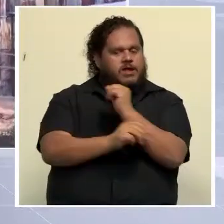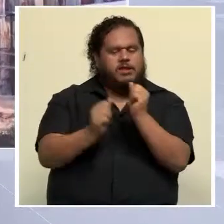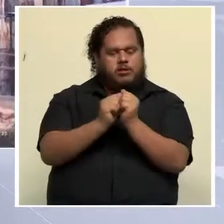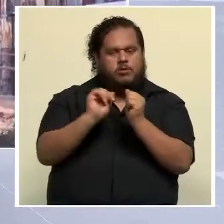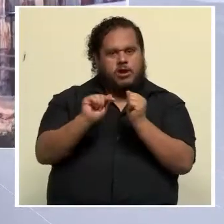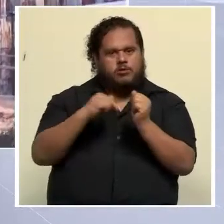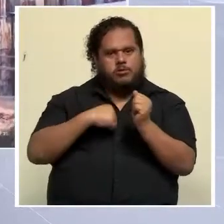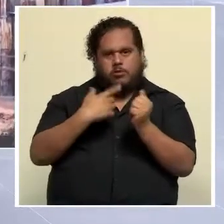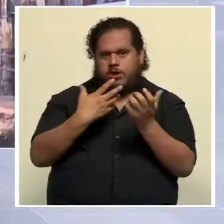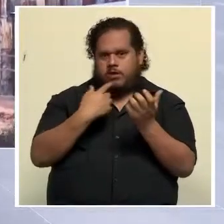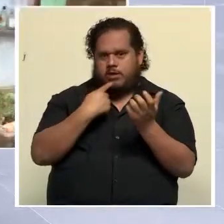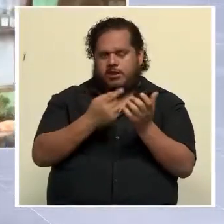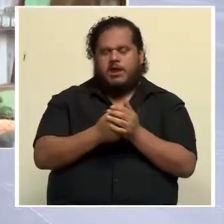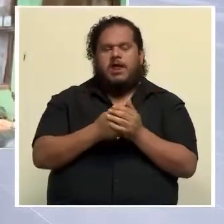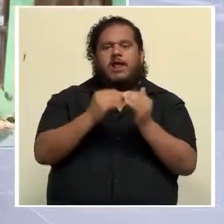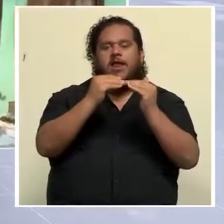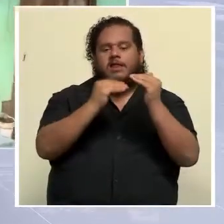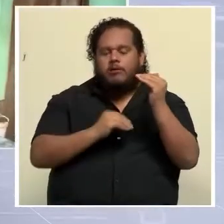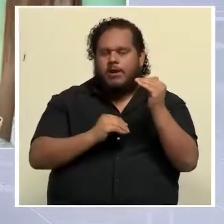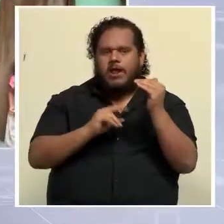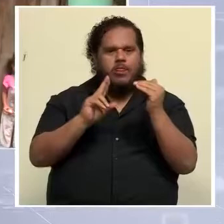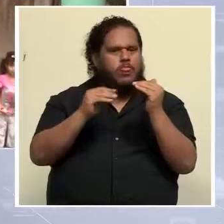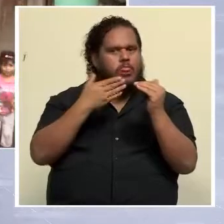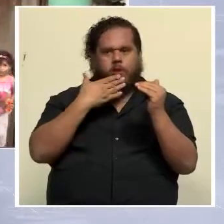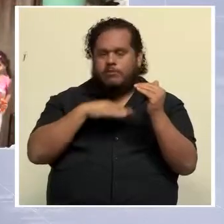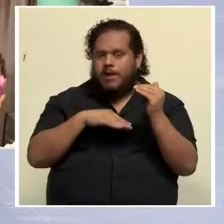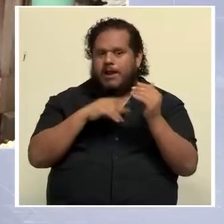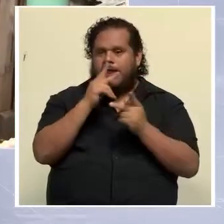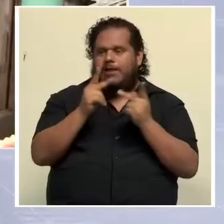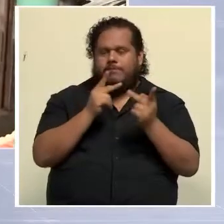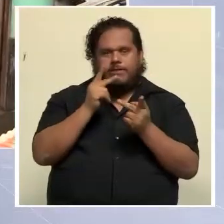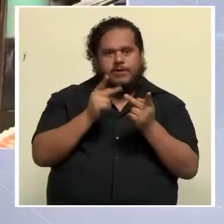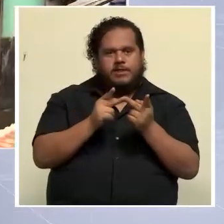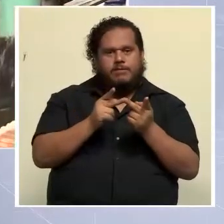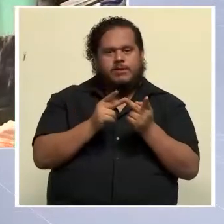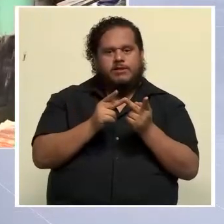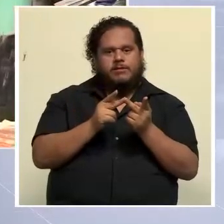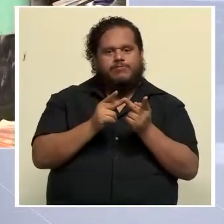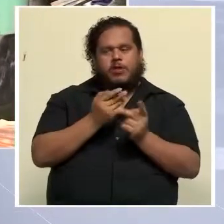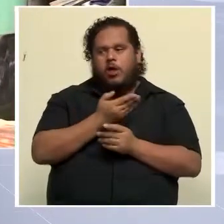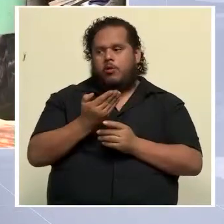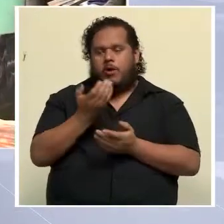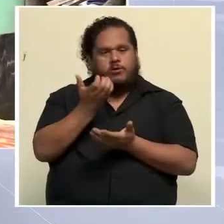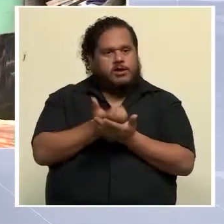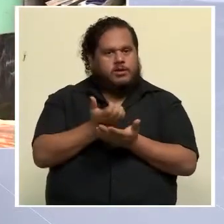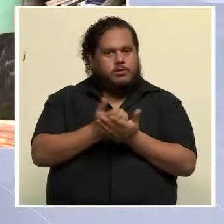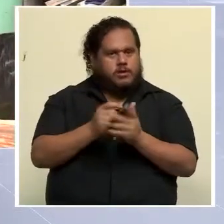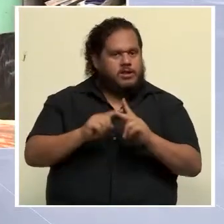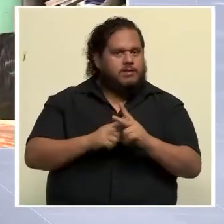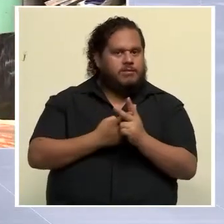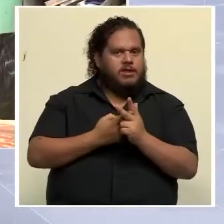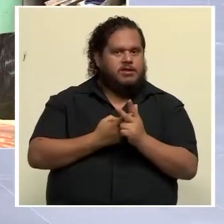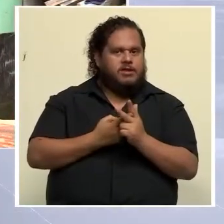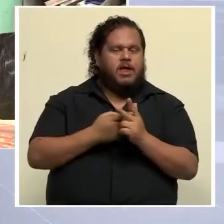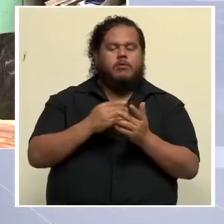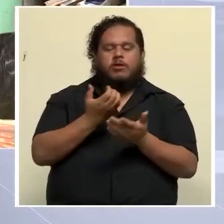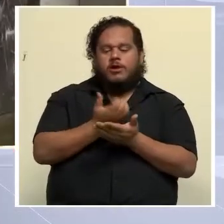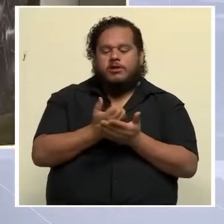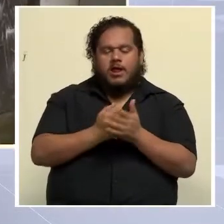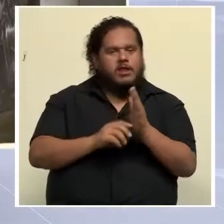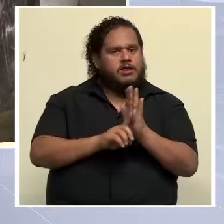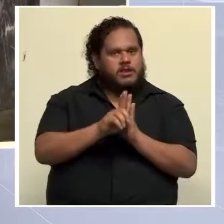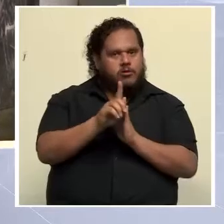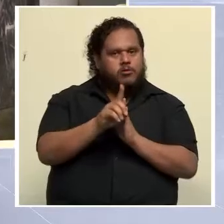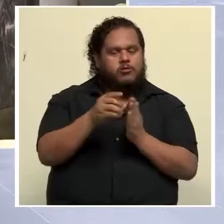la desigualdad en sí misma no es mala, porque perfectamente cuando las economías en desarrollo en particular